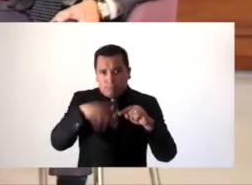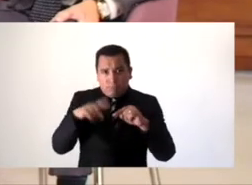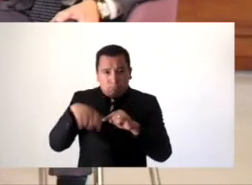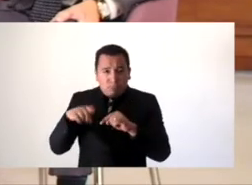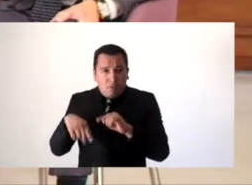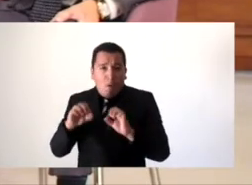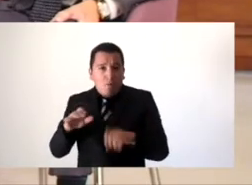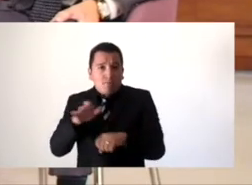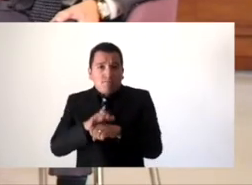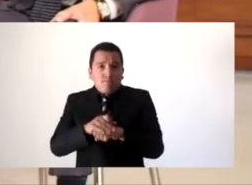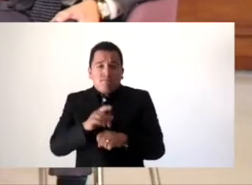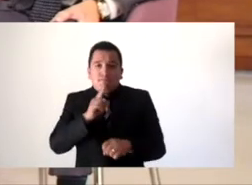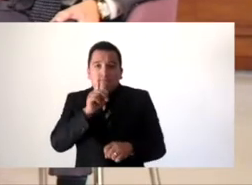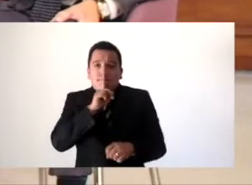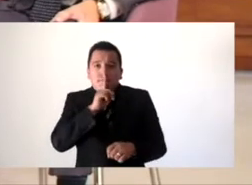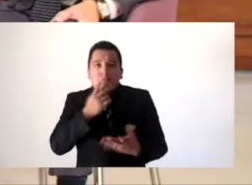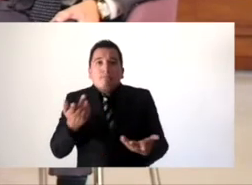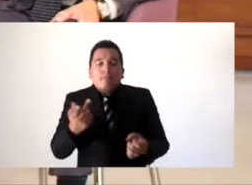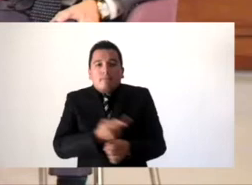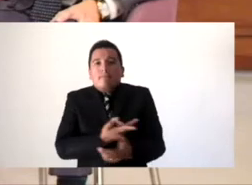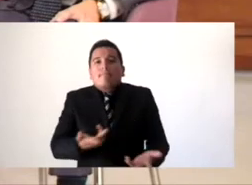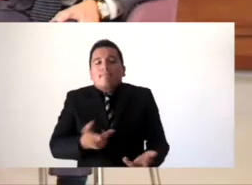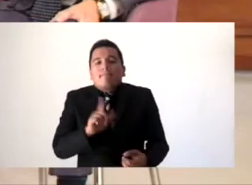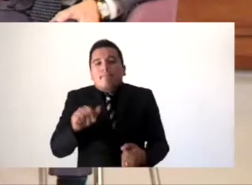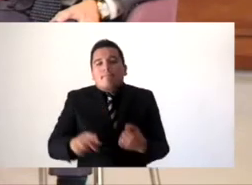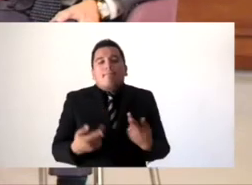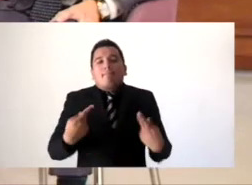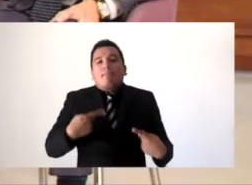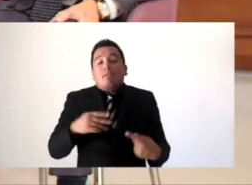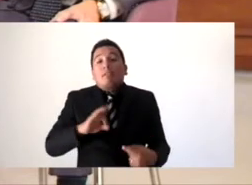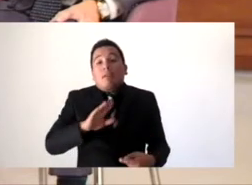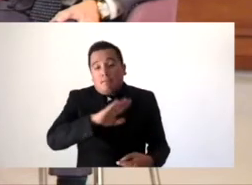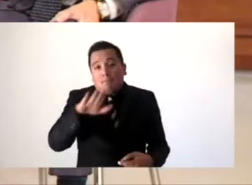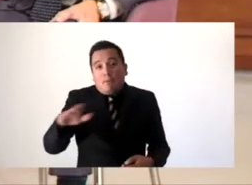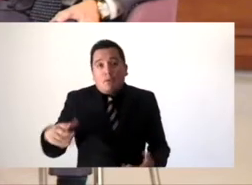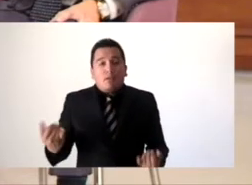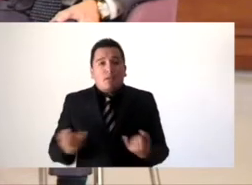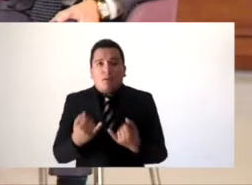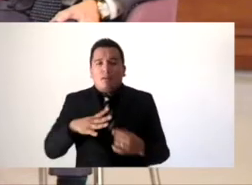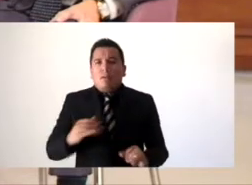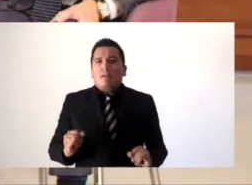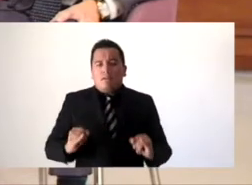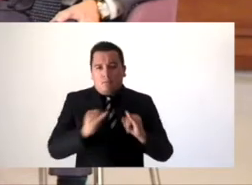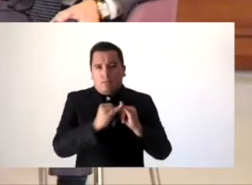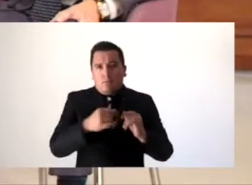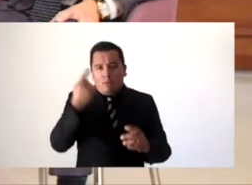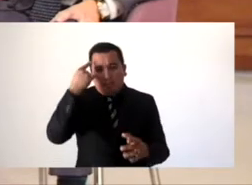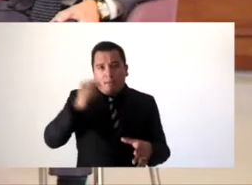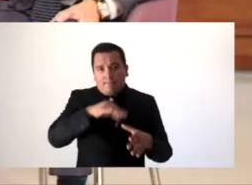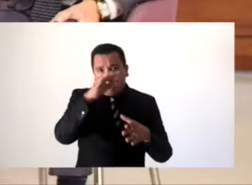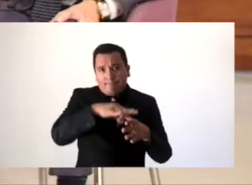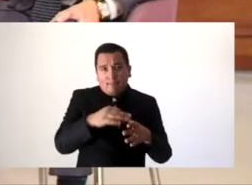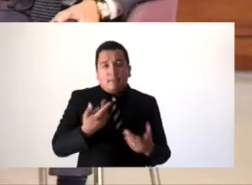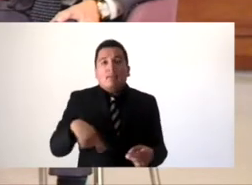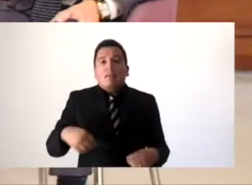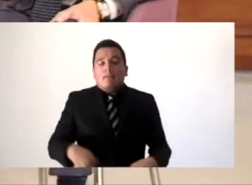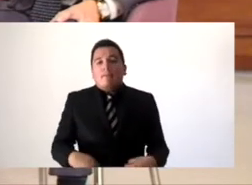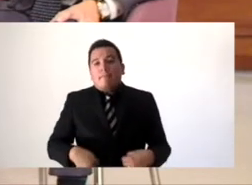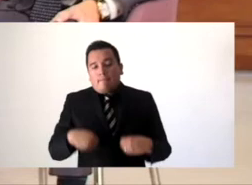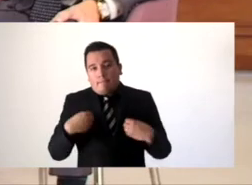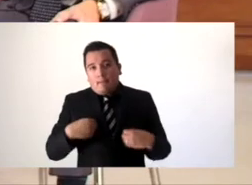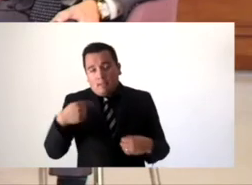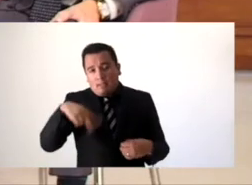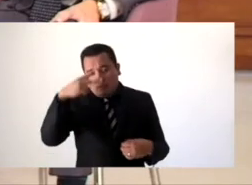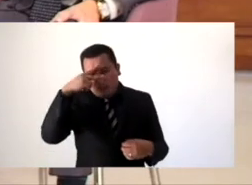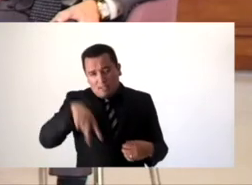salud, repito, se pone en riesgo la vida de las personas. Pero ojo, si dejamos de lado a las instituciones electorales, la vida